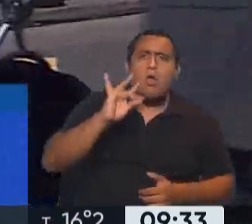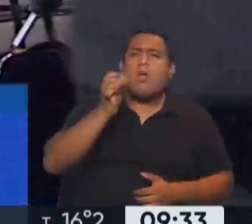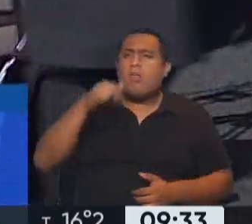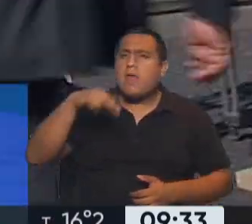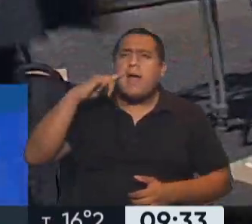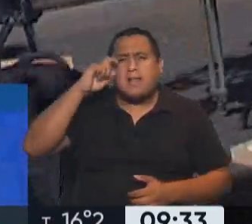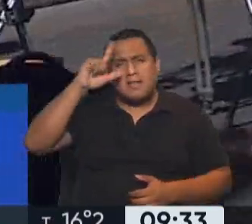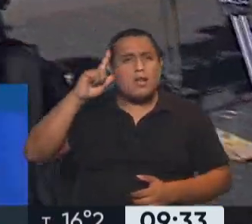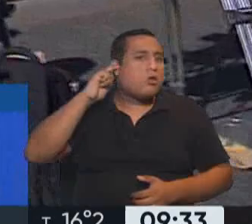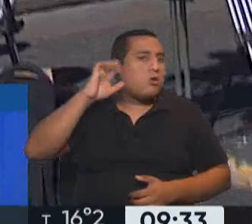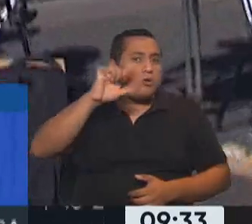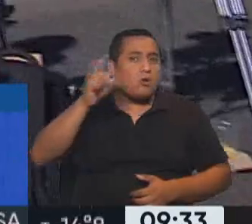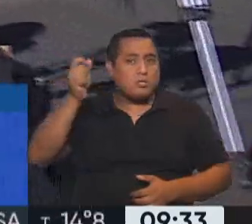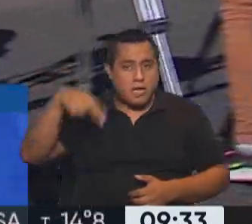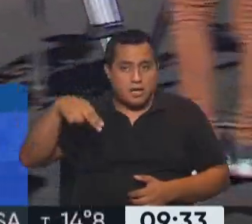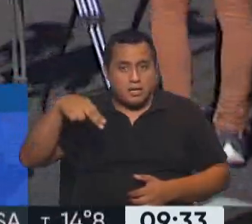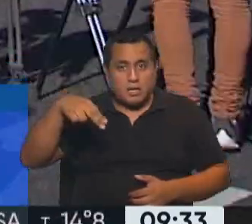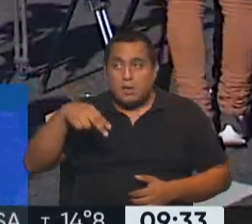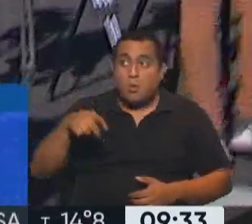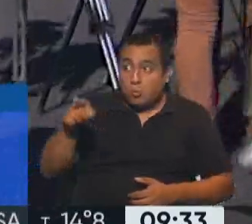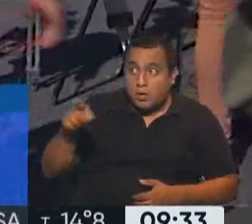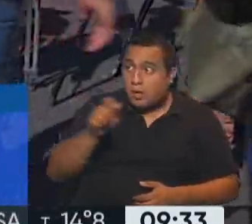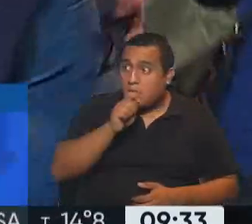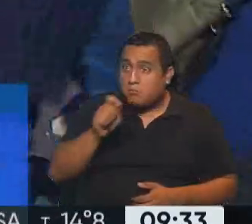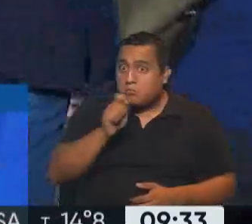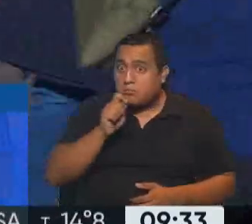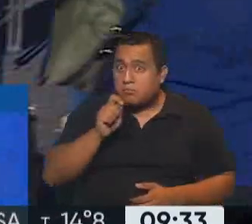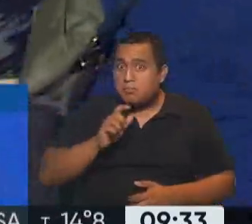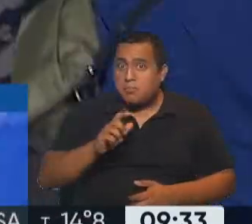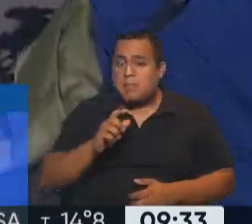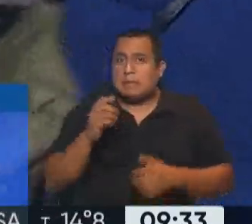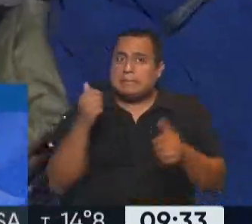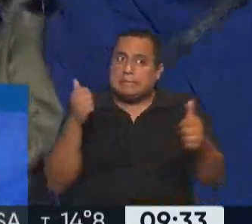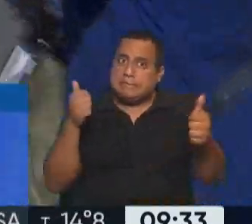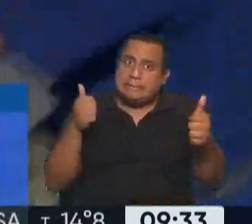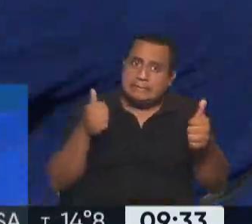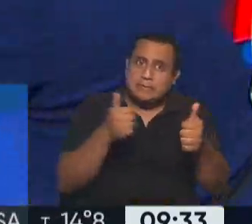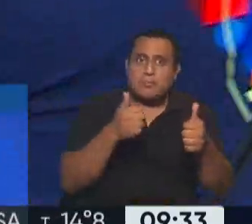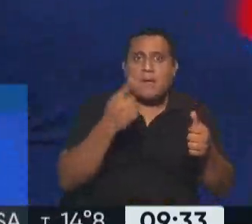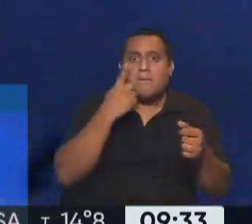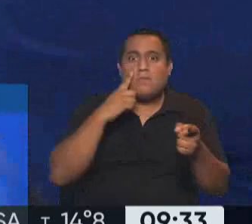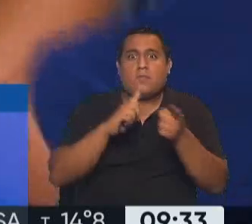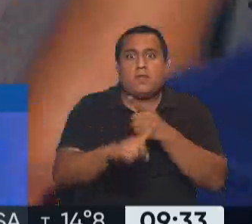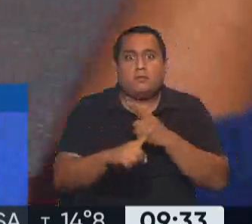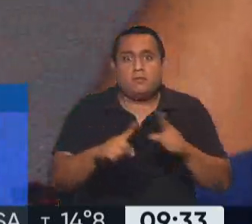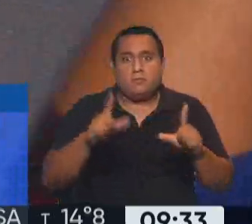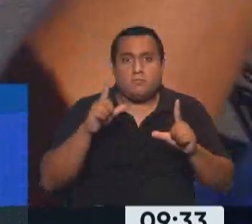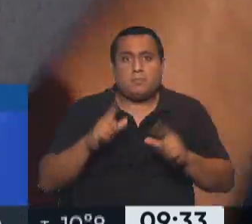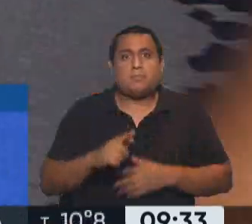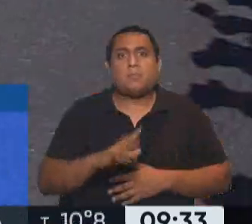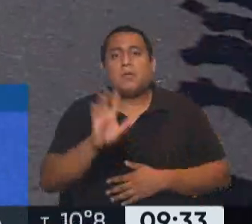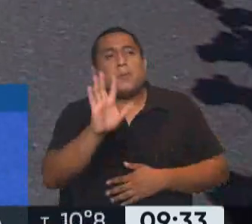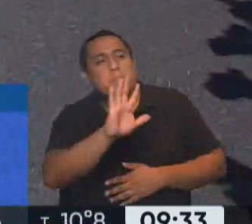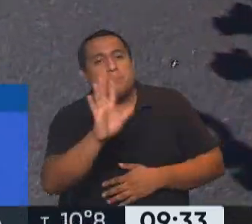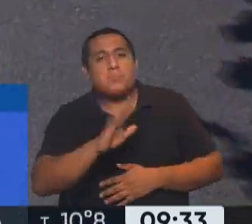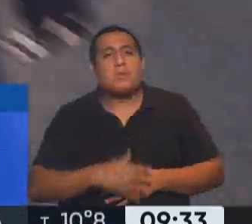acercar. ¿Lo van a hacer, chicos, ustedes? A ver, yo me acerco porque estoy en vivo. Doctor, ¿cómo le